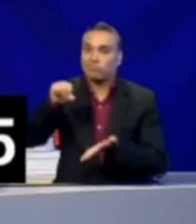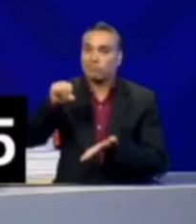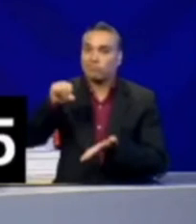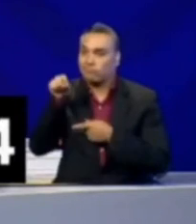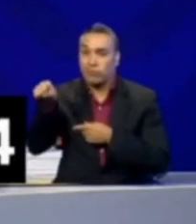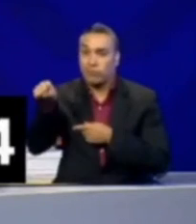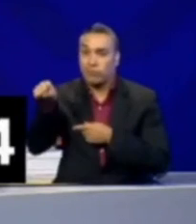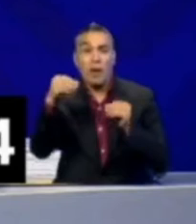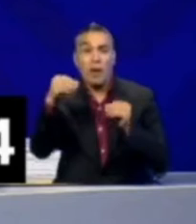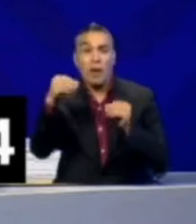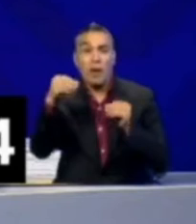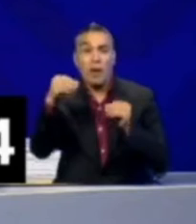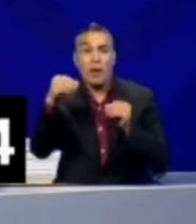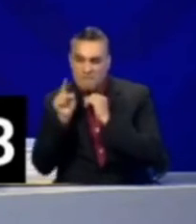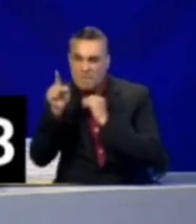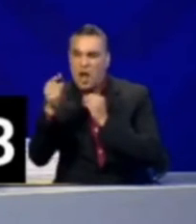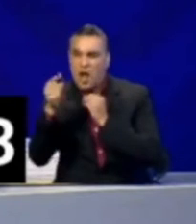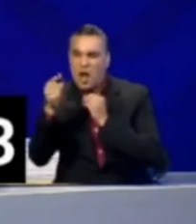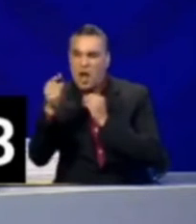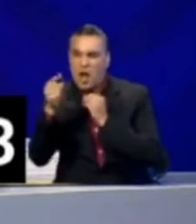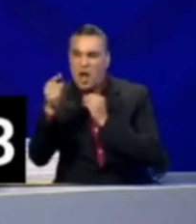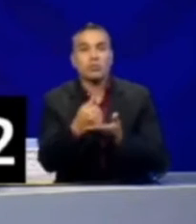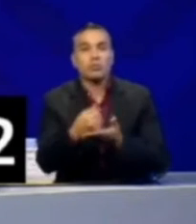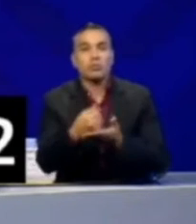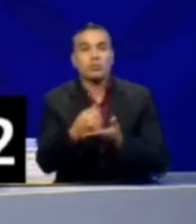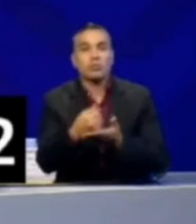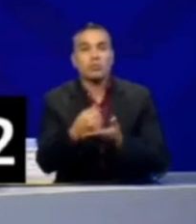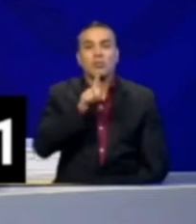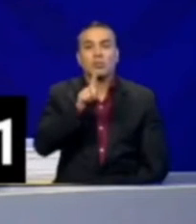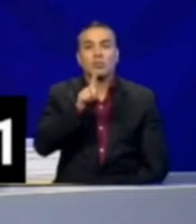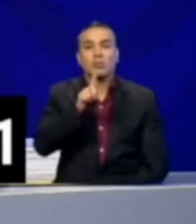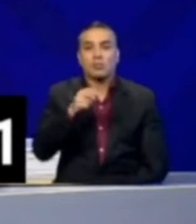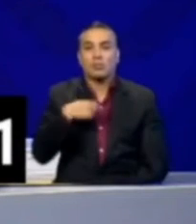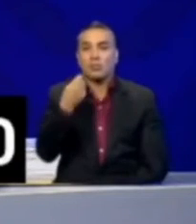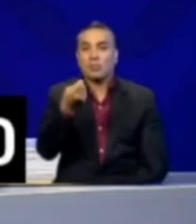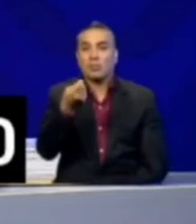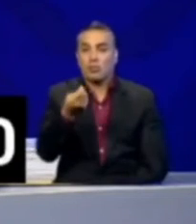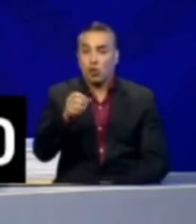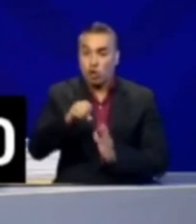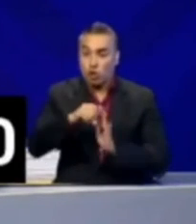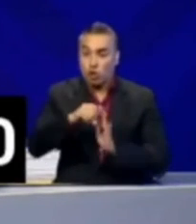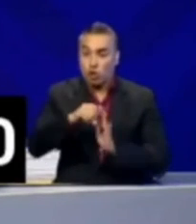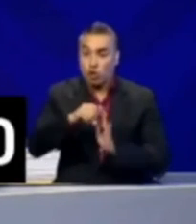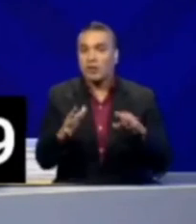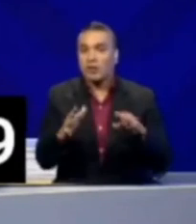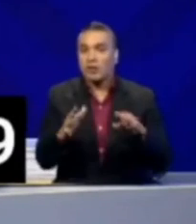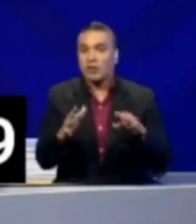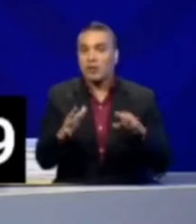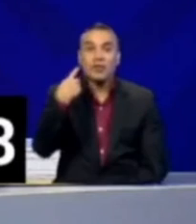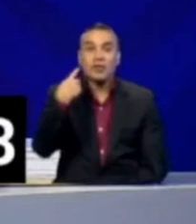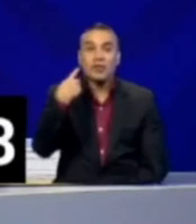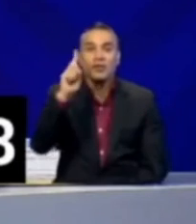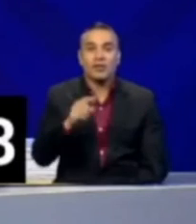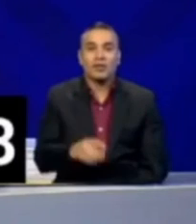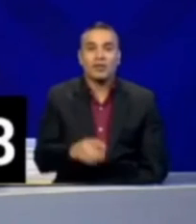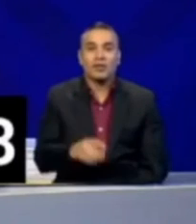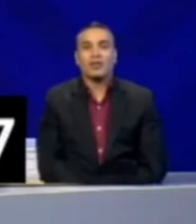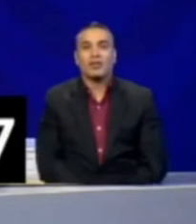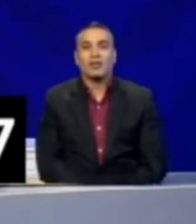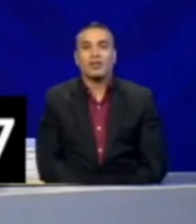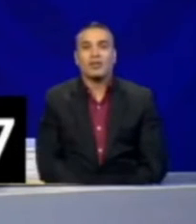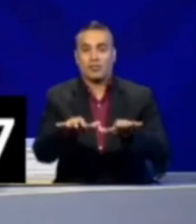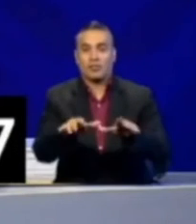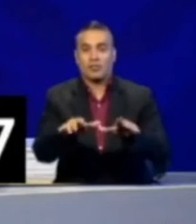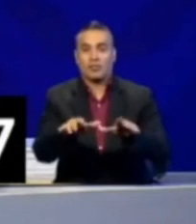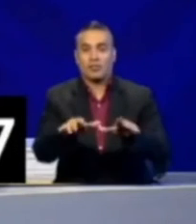más pobres del Ecuador. Y vamos a donar cerca de 1 millón de